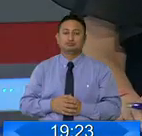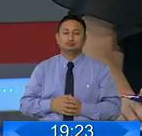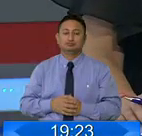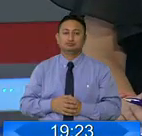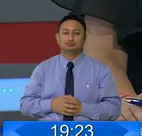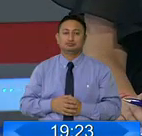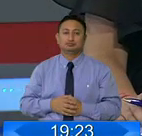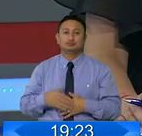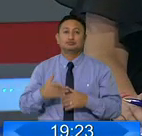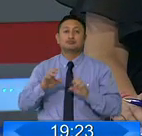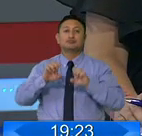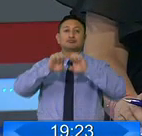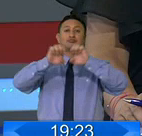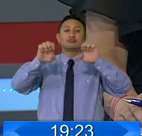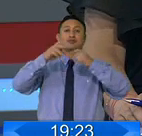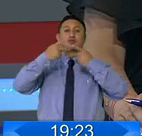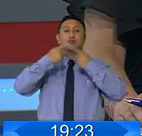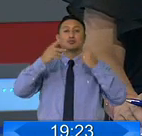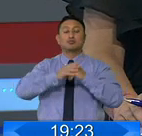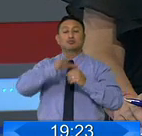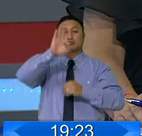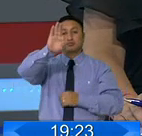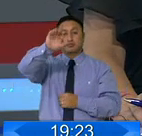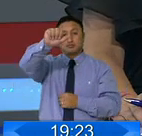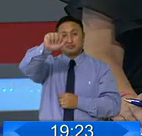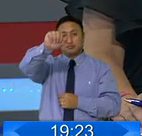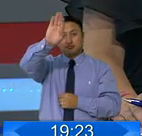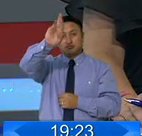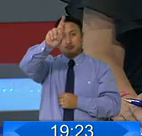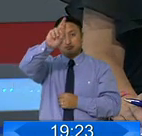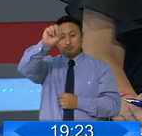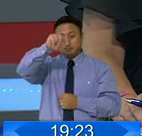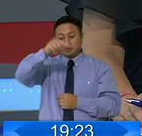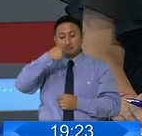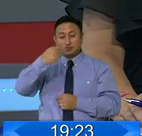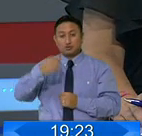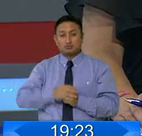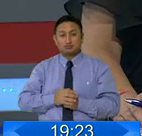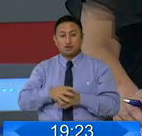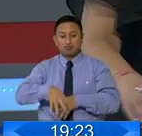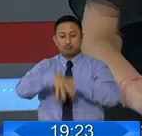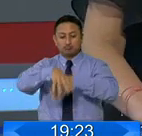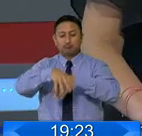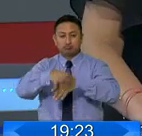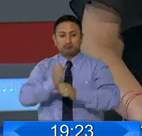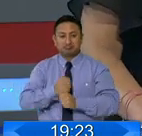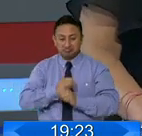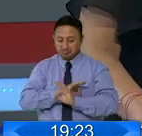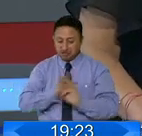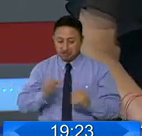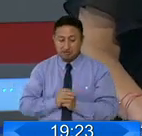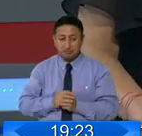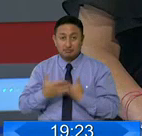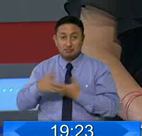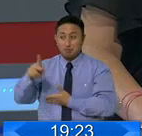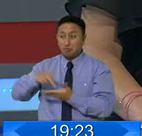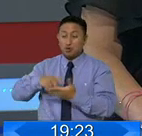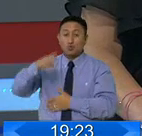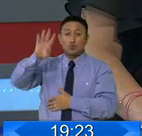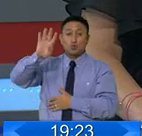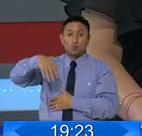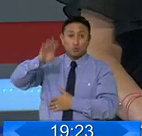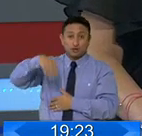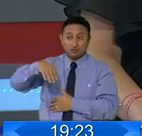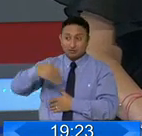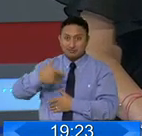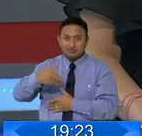Los trabajadores de la empresa pública Fabrec anuncian una huelga de hambre si es que no se les cancela los 4 meses de sueldo y un